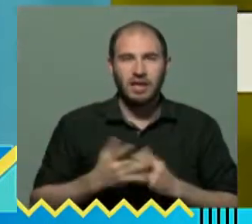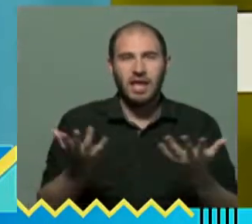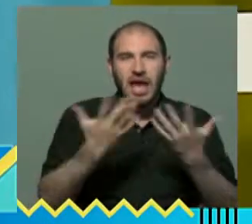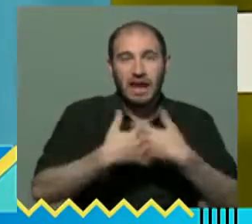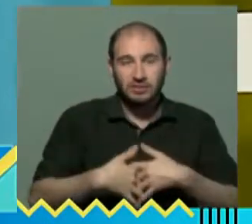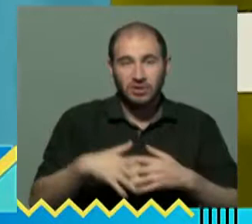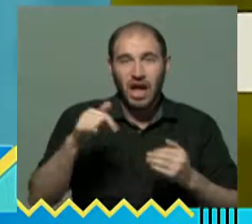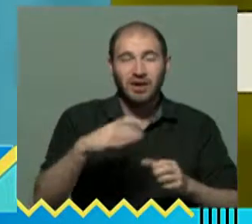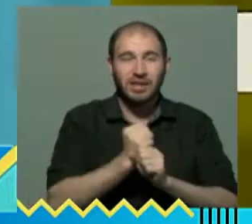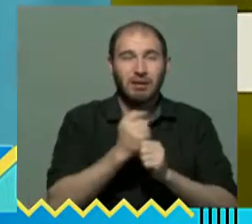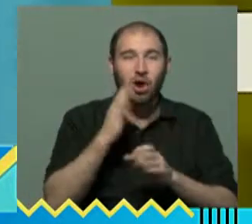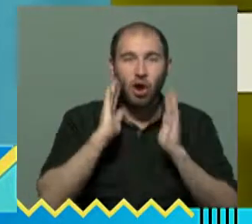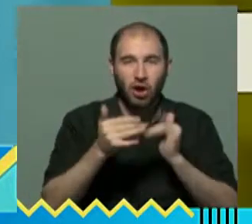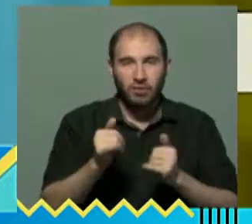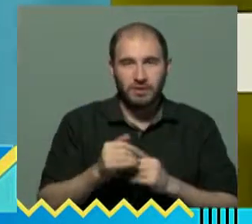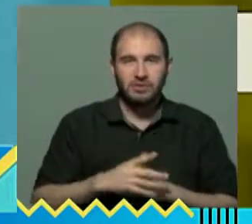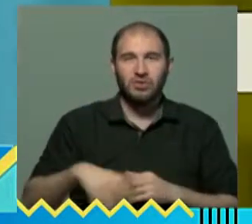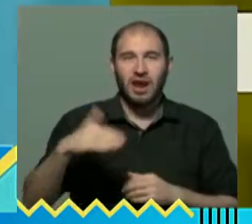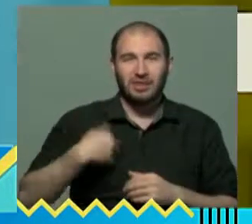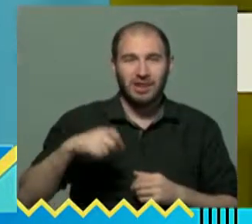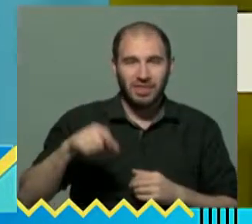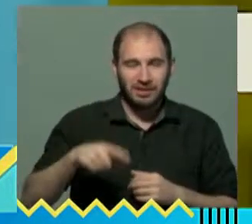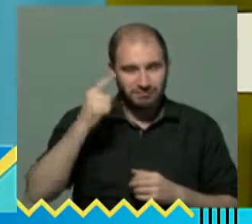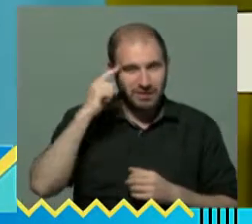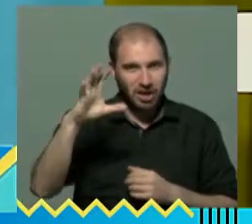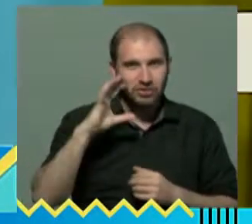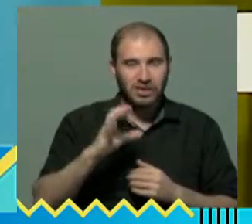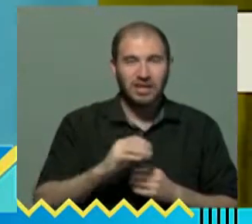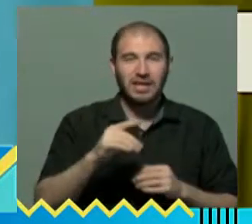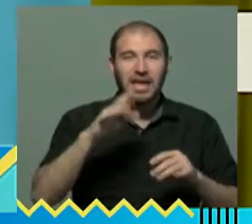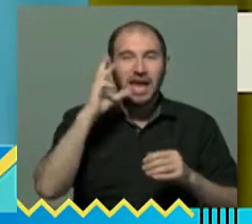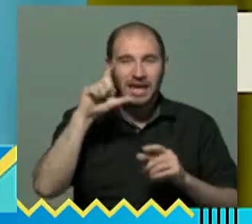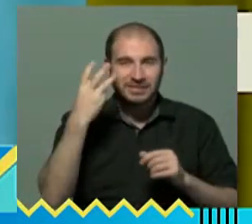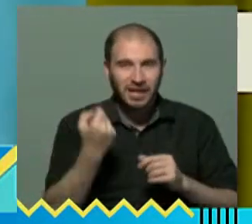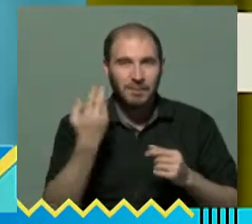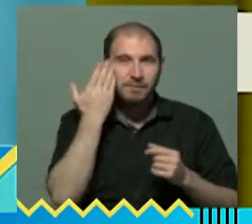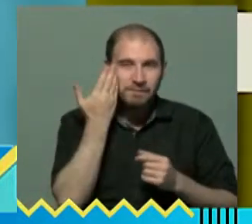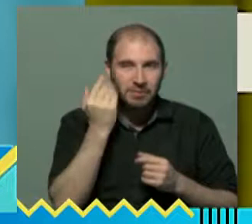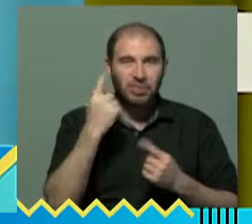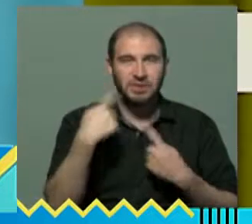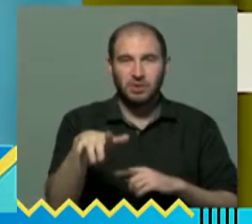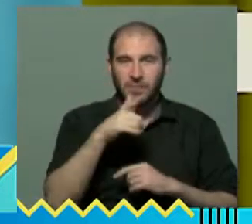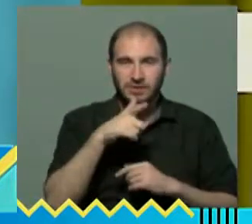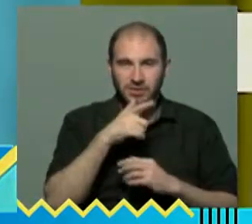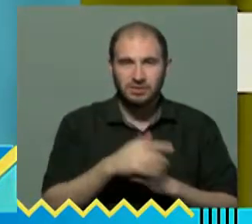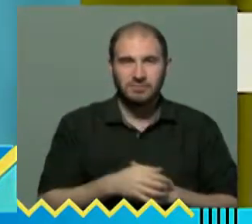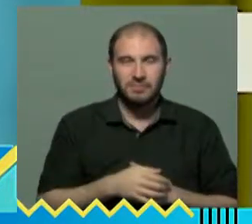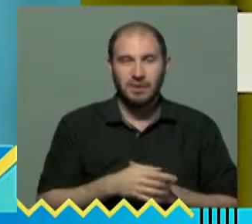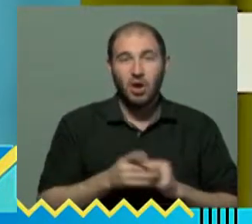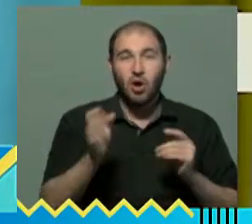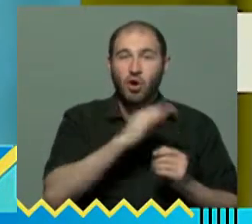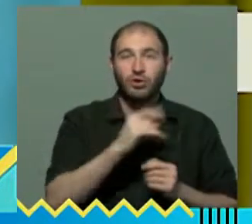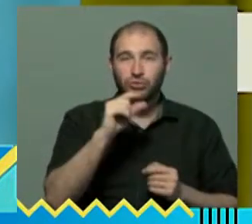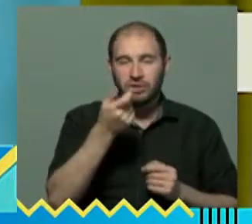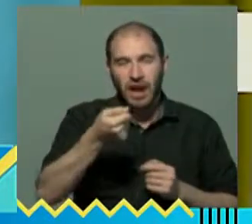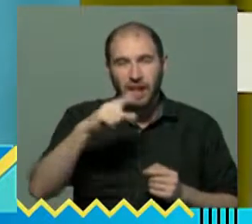relación que tiene con el empleo joven y los jóvenes de Argentina. Recordá que estamos en Instagram y en Facebook como Distintos Parecidos, sino también en